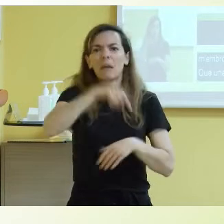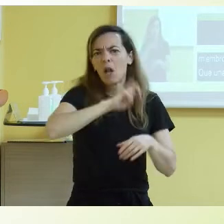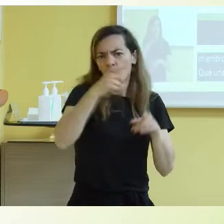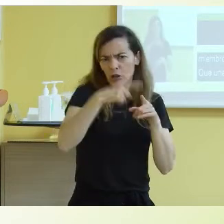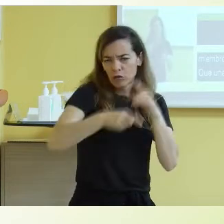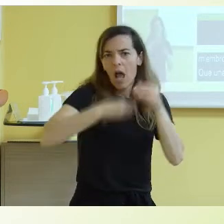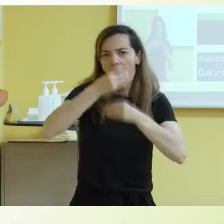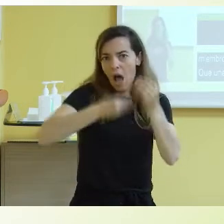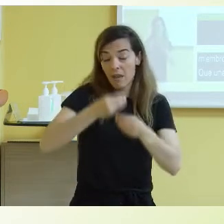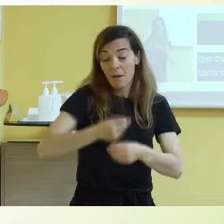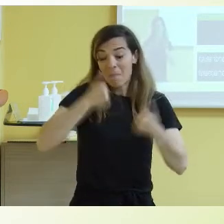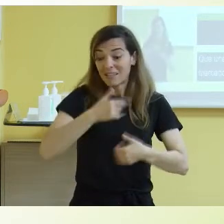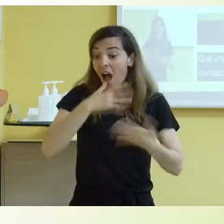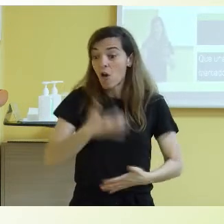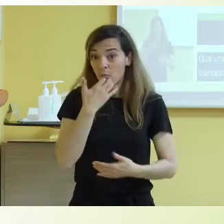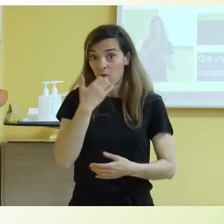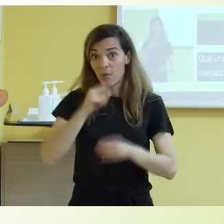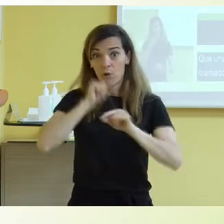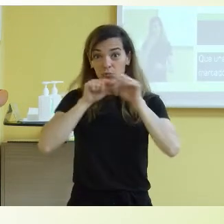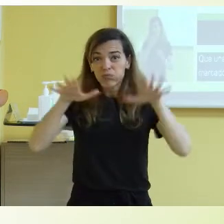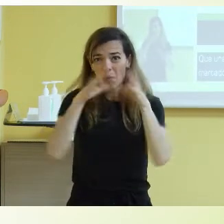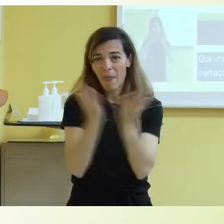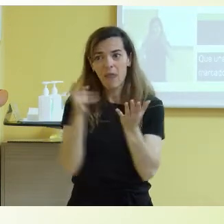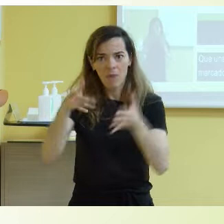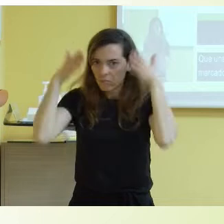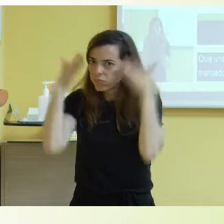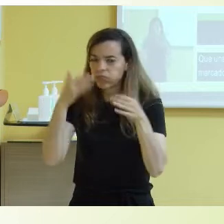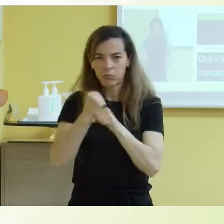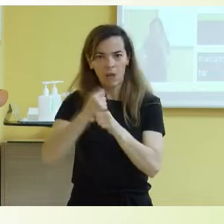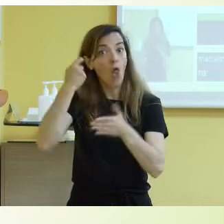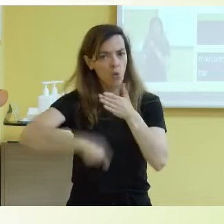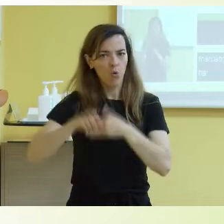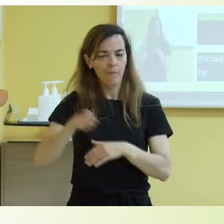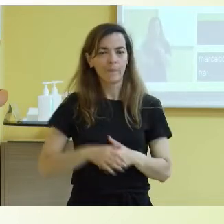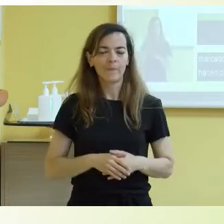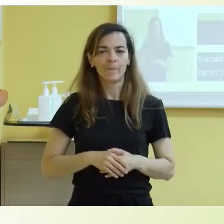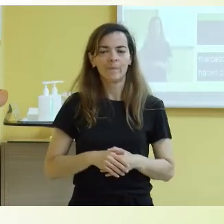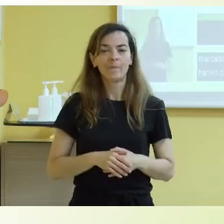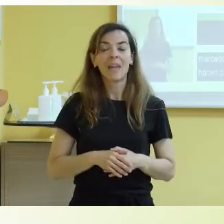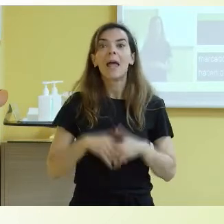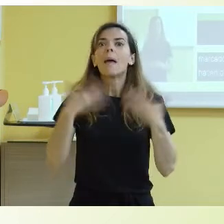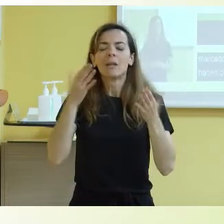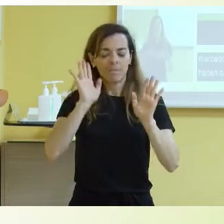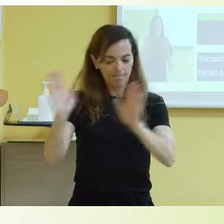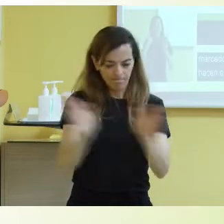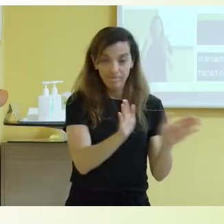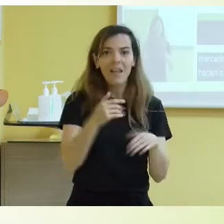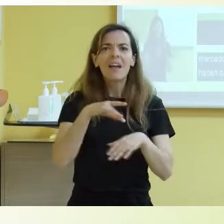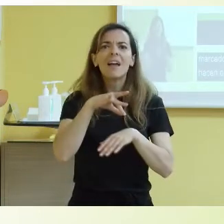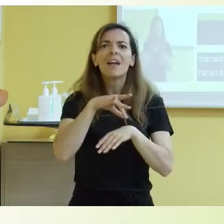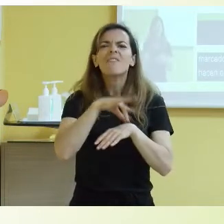sobre todo ahora con la pandemia pues están muy implicados y trabajando muy duro. ¿Pero qué son las enfermedades raras? Las